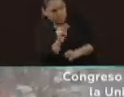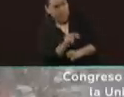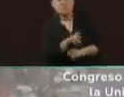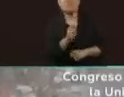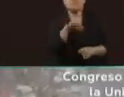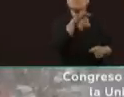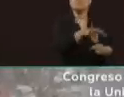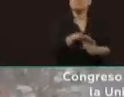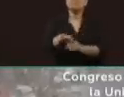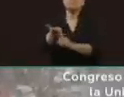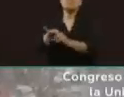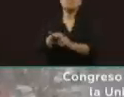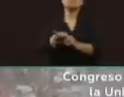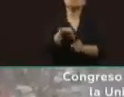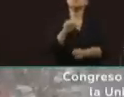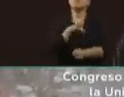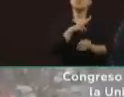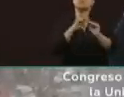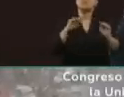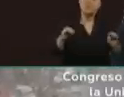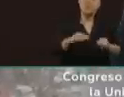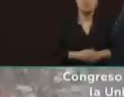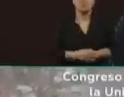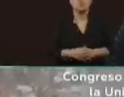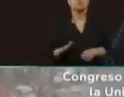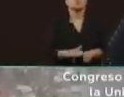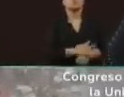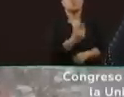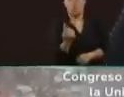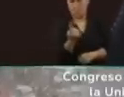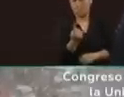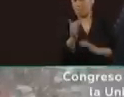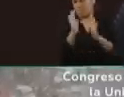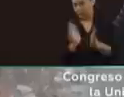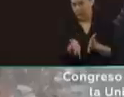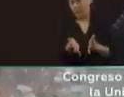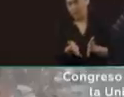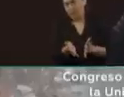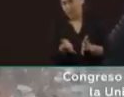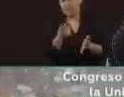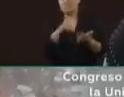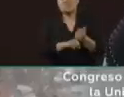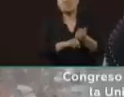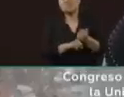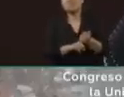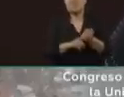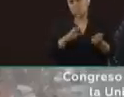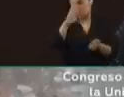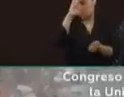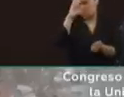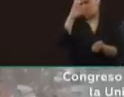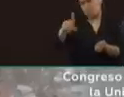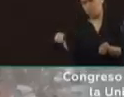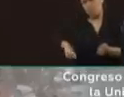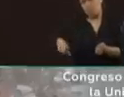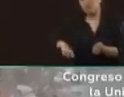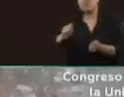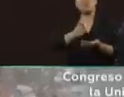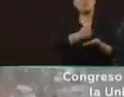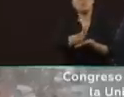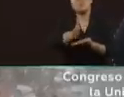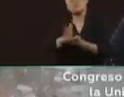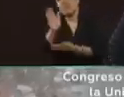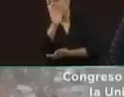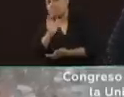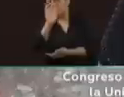una elección inequitativa por la participación abierta y descarada del todavía presidente